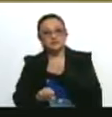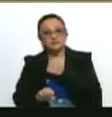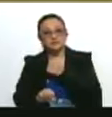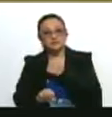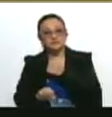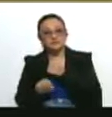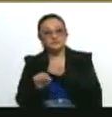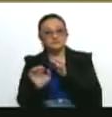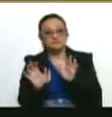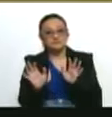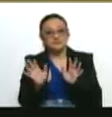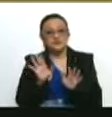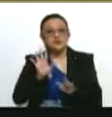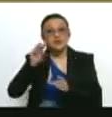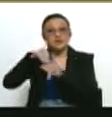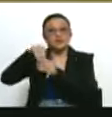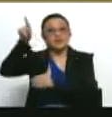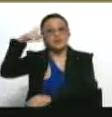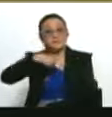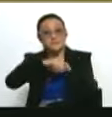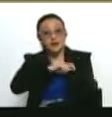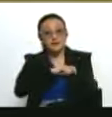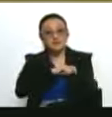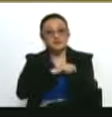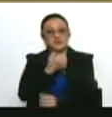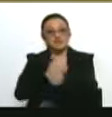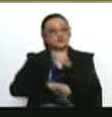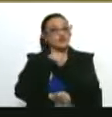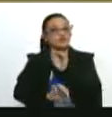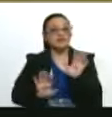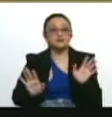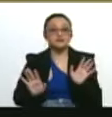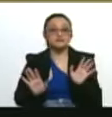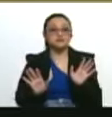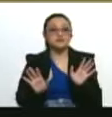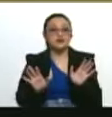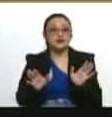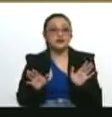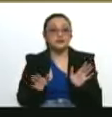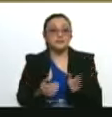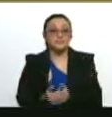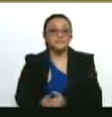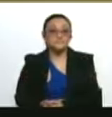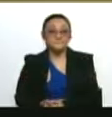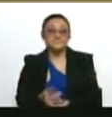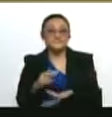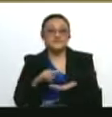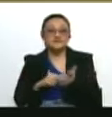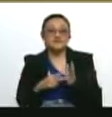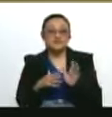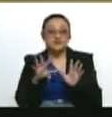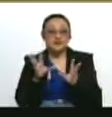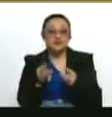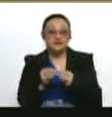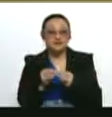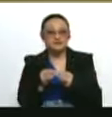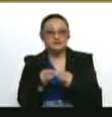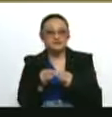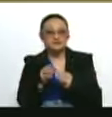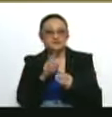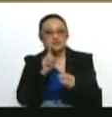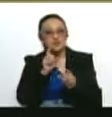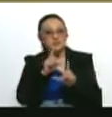desde España, desobediencia civil, con todo lo que significa el concepto y